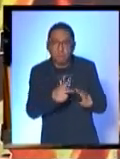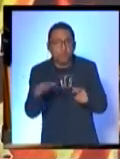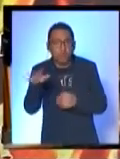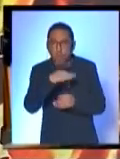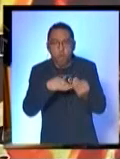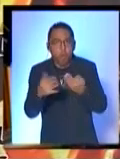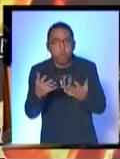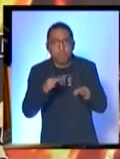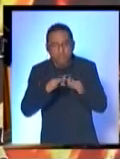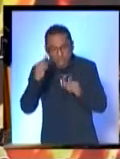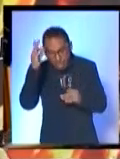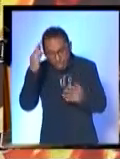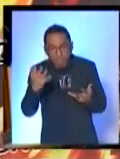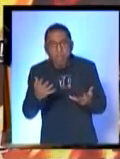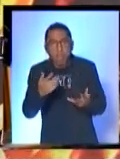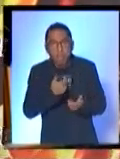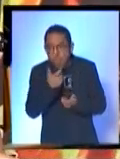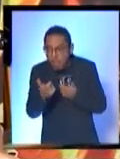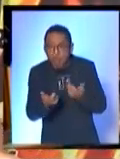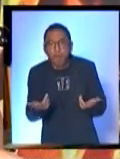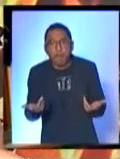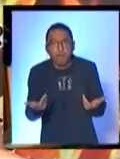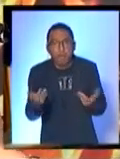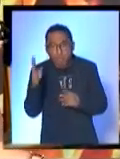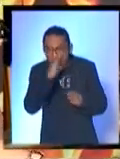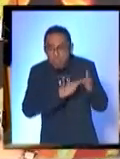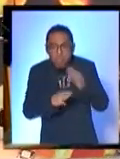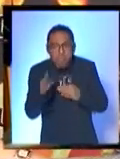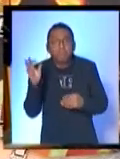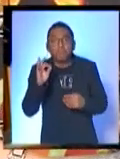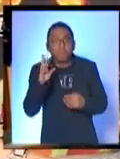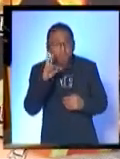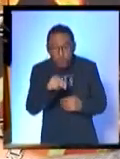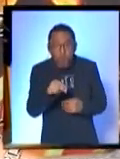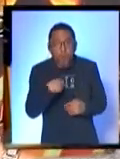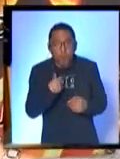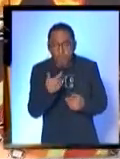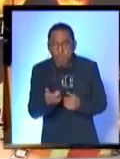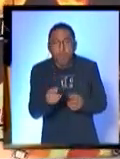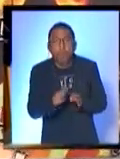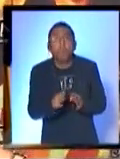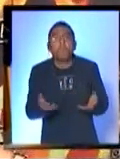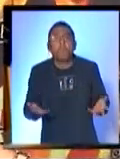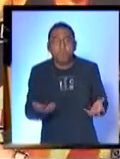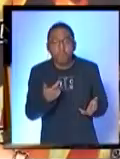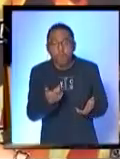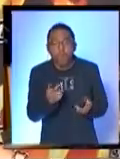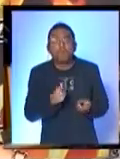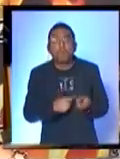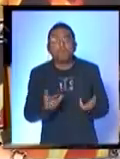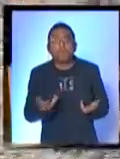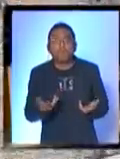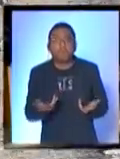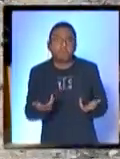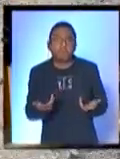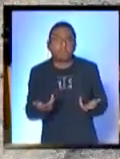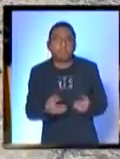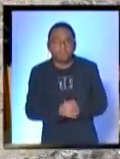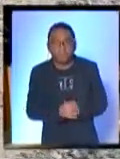los trabajadores, para pagar. Y si no, ¿cómo vamos a salir para pagar todo eso? No, la